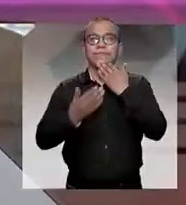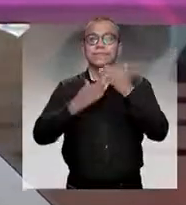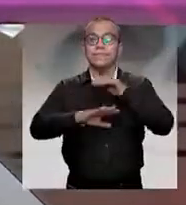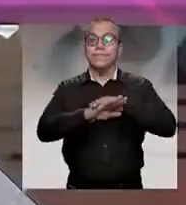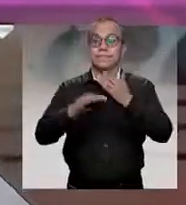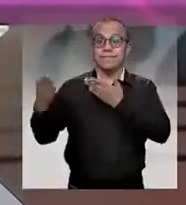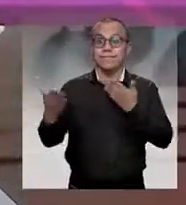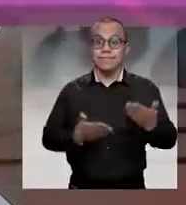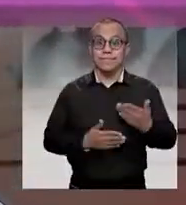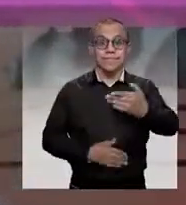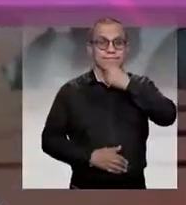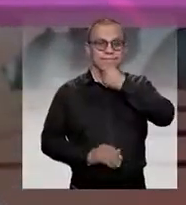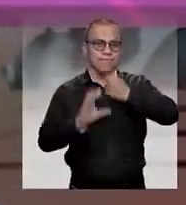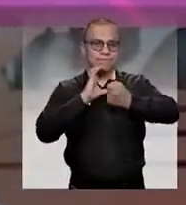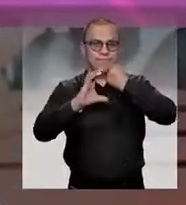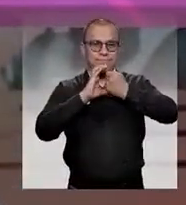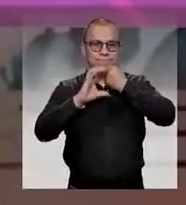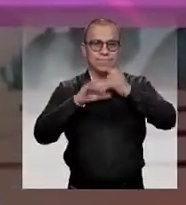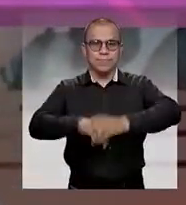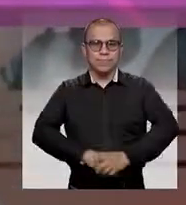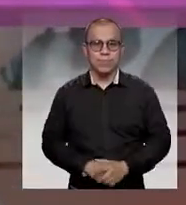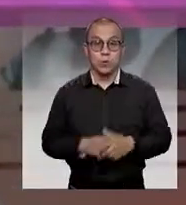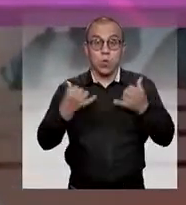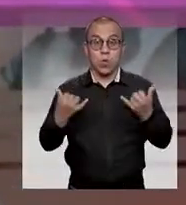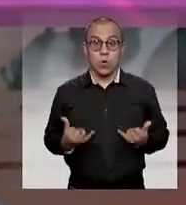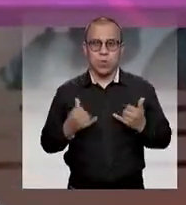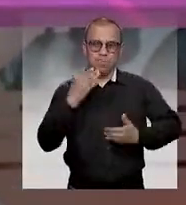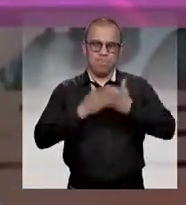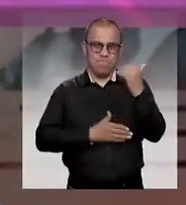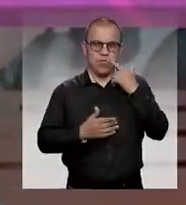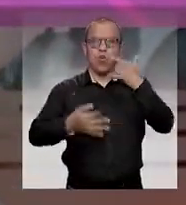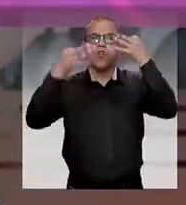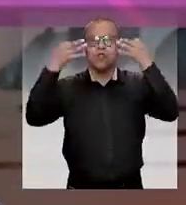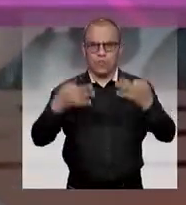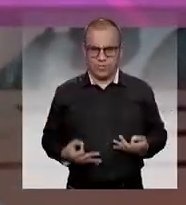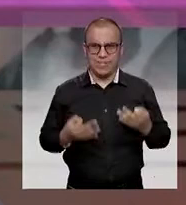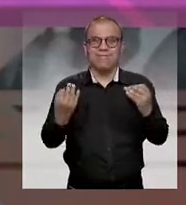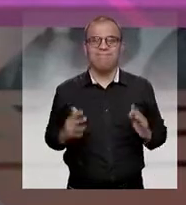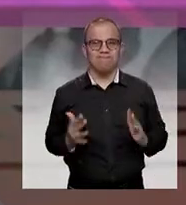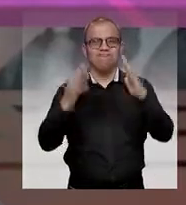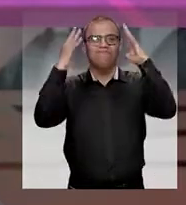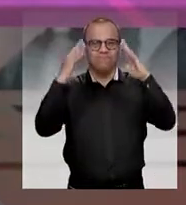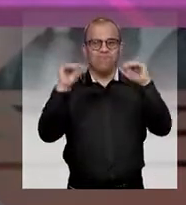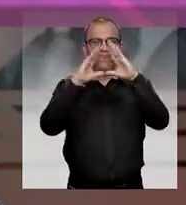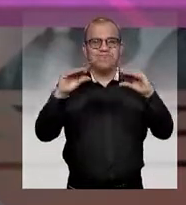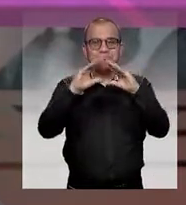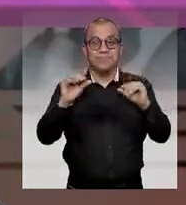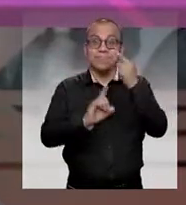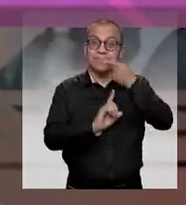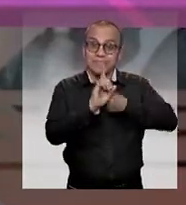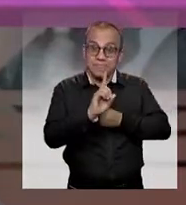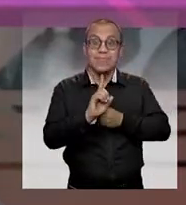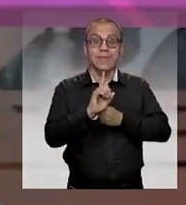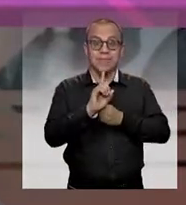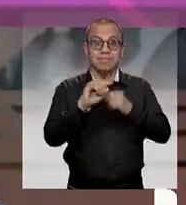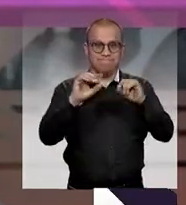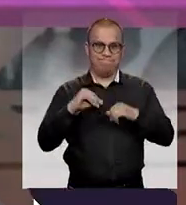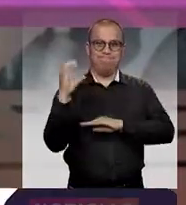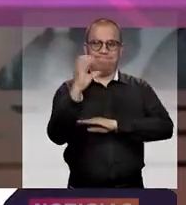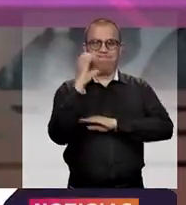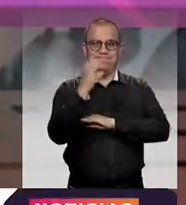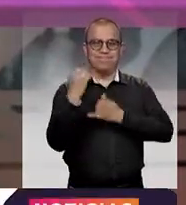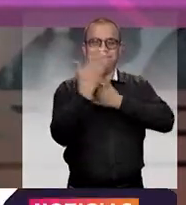Buenas tardes, bienvenidos a Noticias Capital. Hoy empiezan oficialmente las celebraciones de Navidad en Bogotá y el resto del